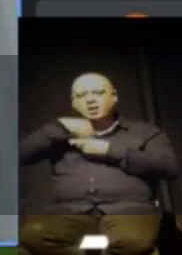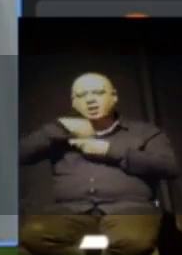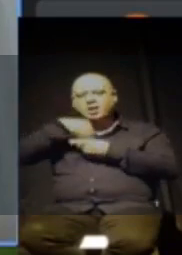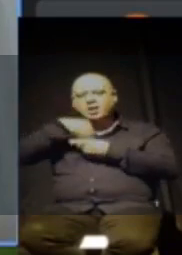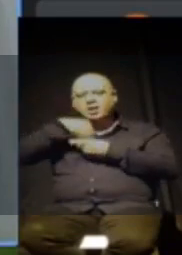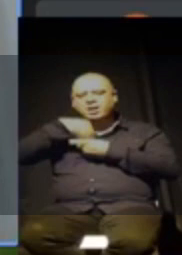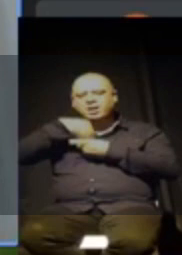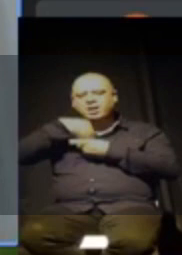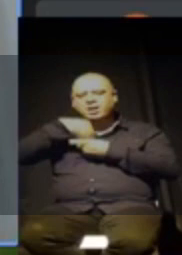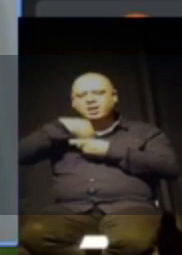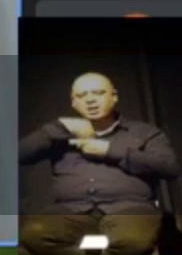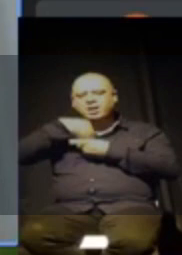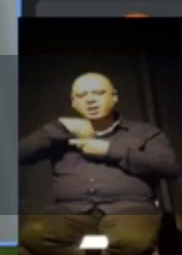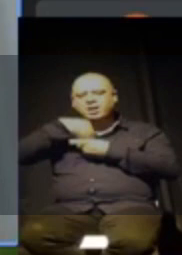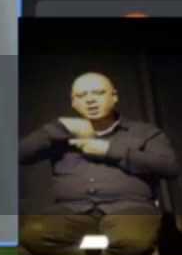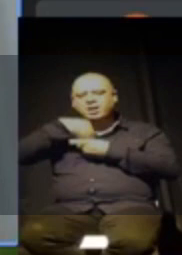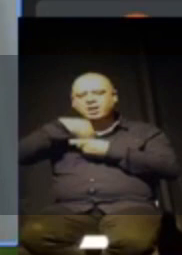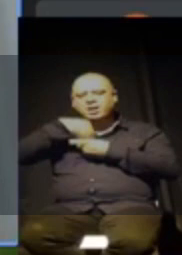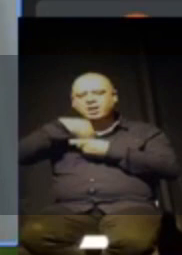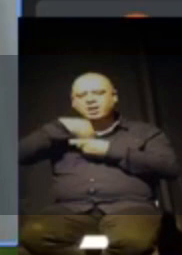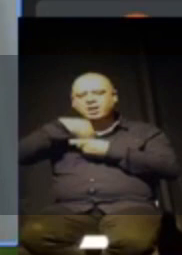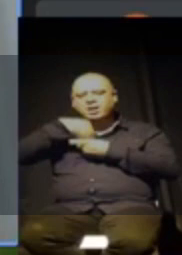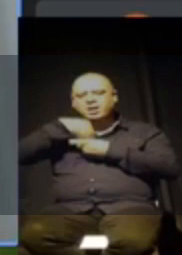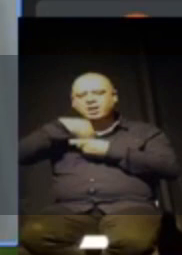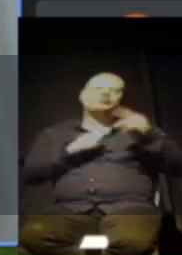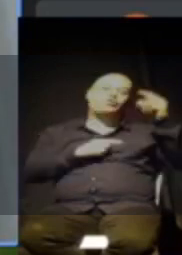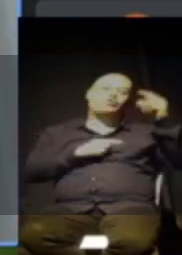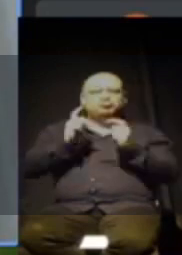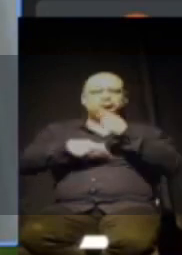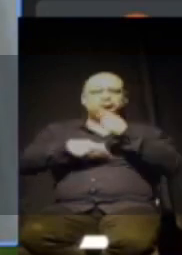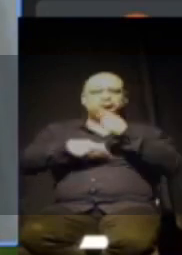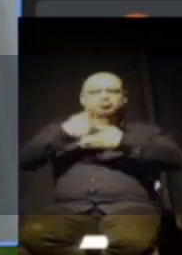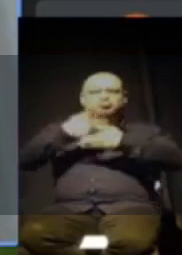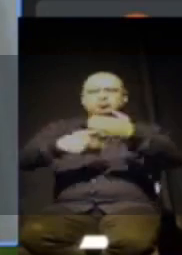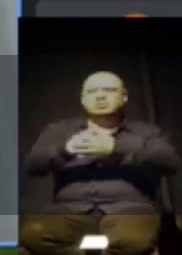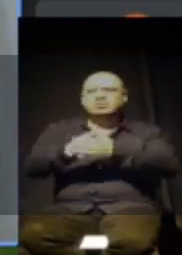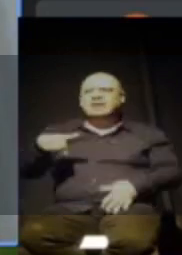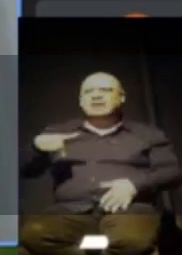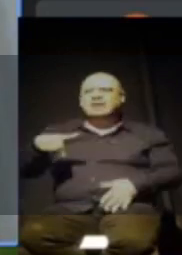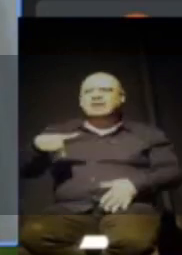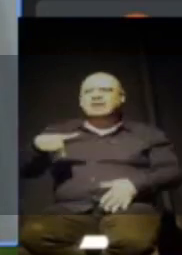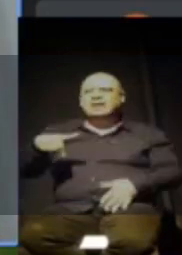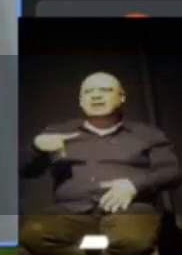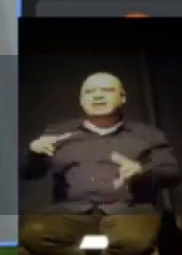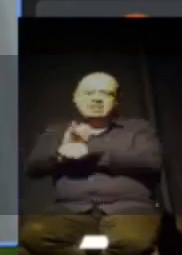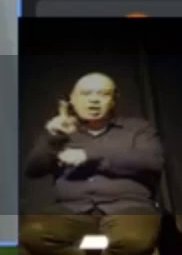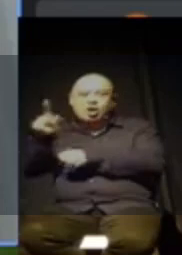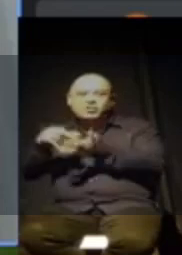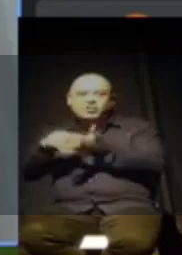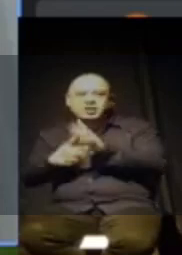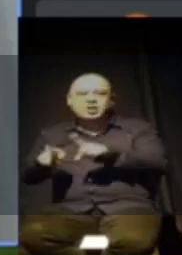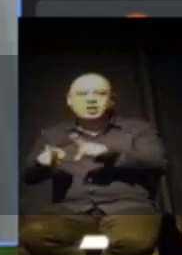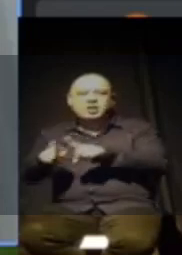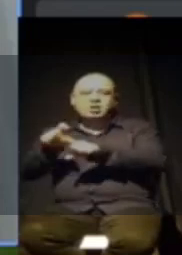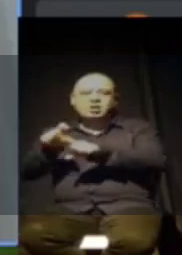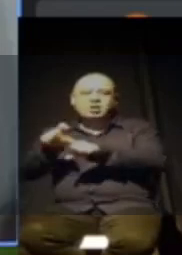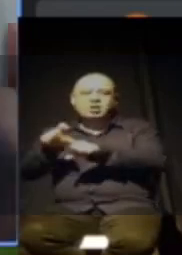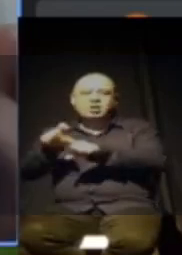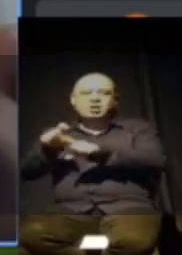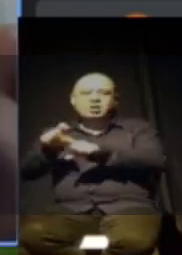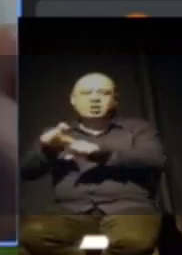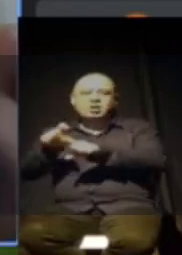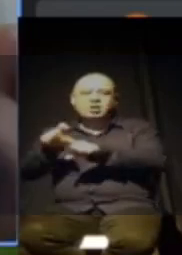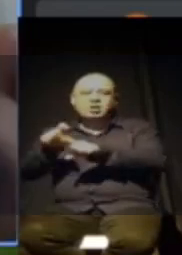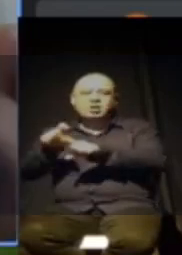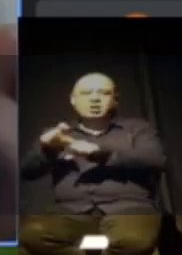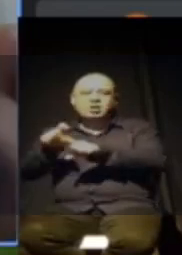naciones, Francia ya, digamos, hizo, digamos, este avance importante de alguna manera, declarar la institución de la esclavitud y